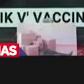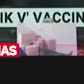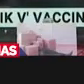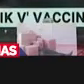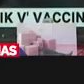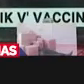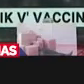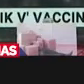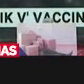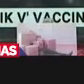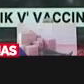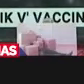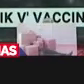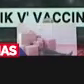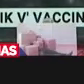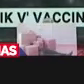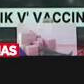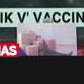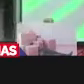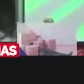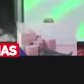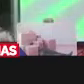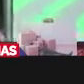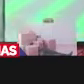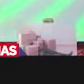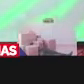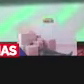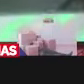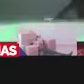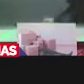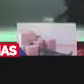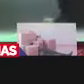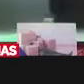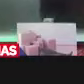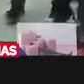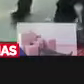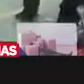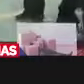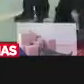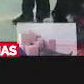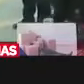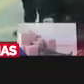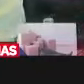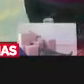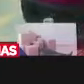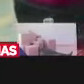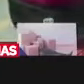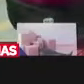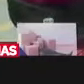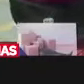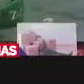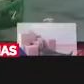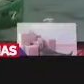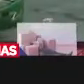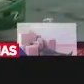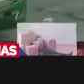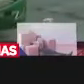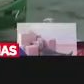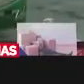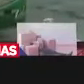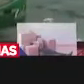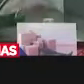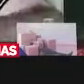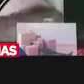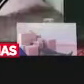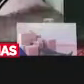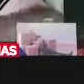y evidentemente, con más gente en la calle, hay más riesgo de contagio porque el tema de la movilidad social y el